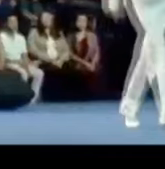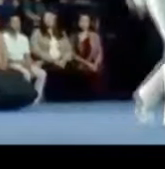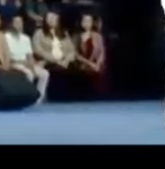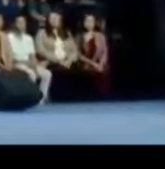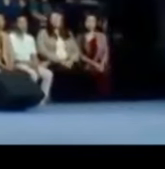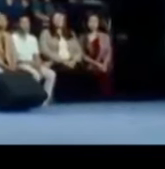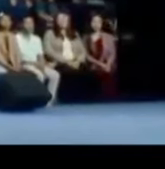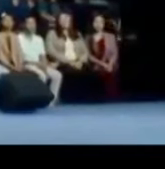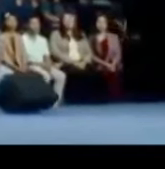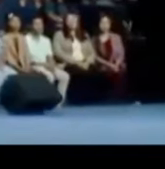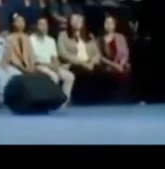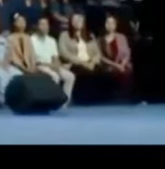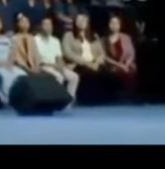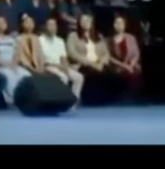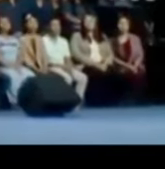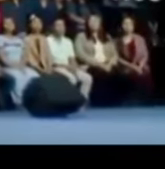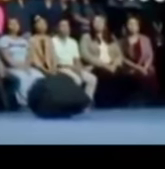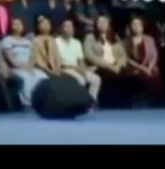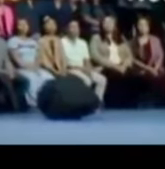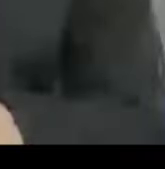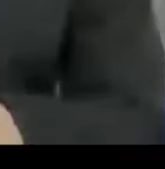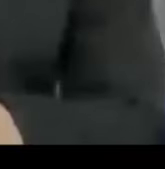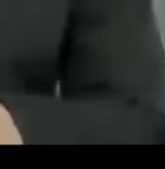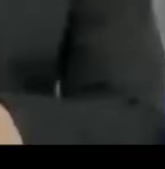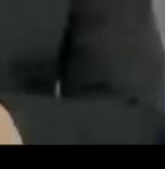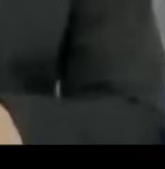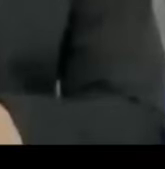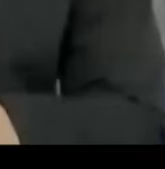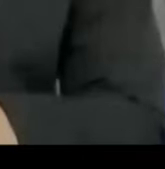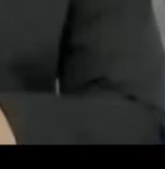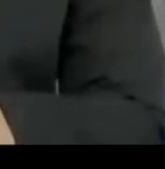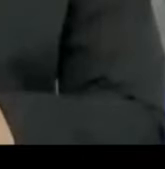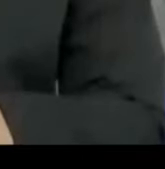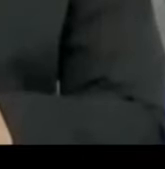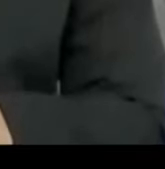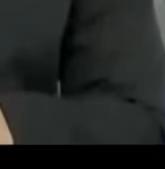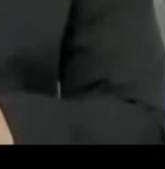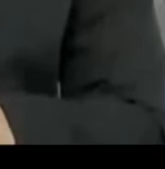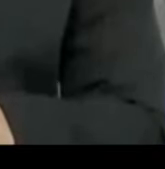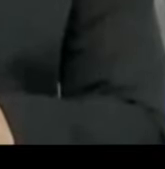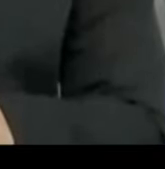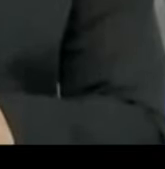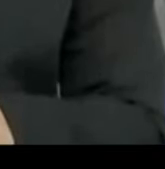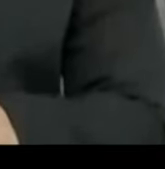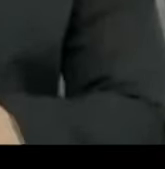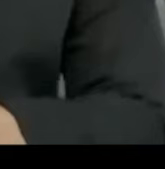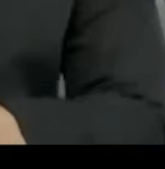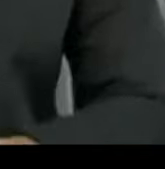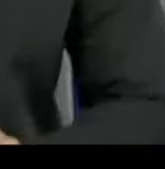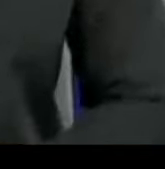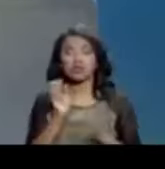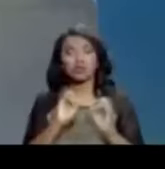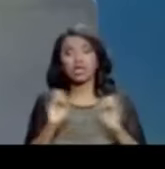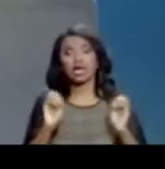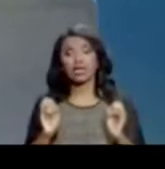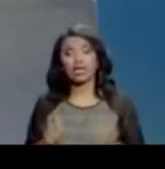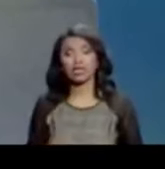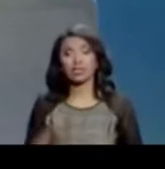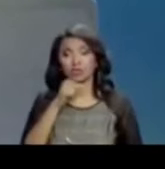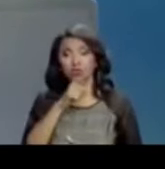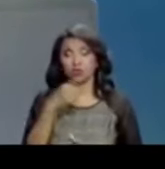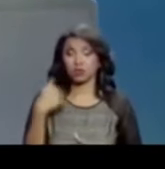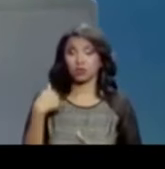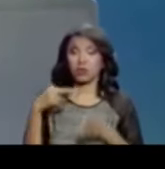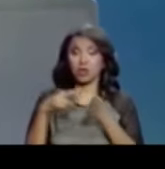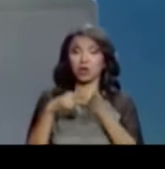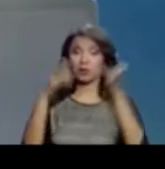En Panamá celebran este miércoles el último de tres debates presidenciales televisados que se enfocarán en varios ejes sociales de